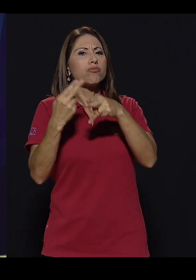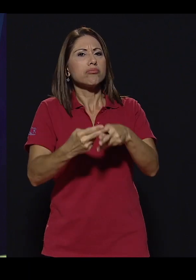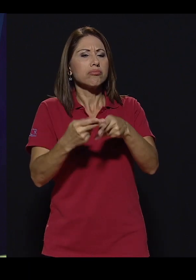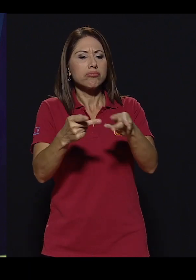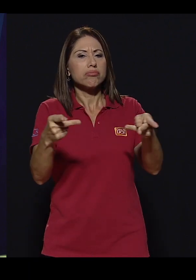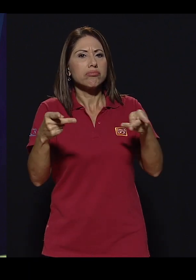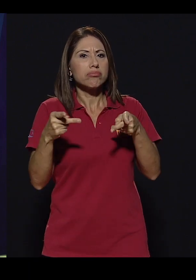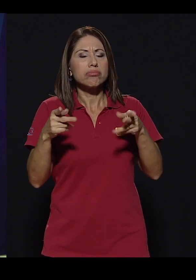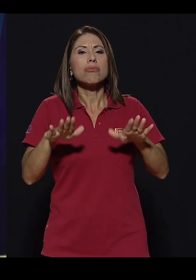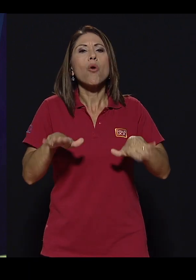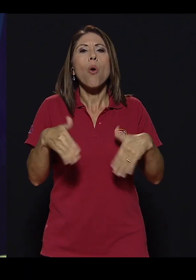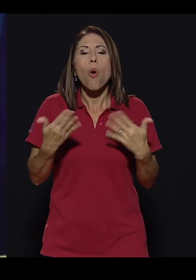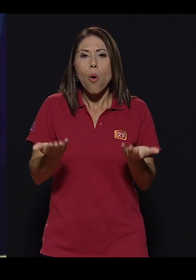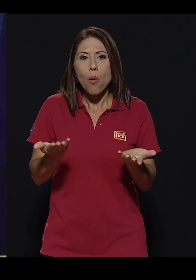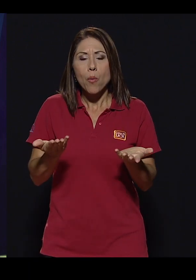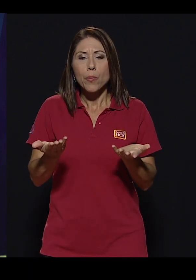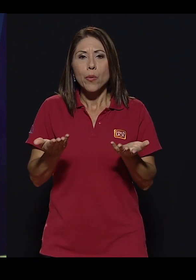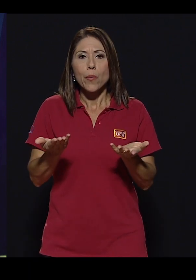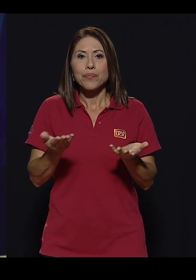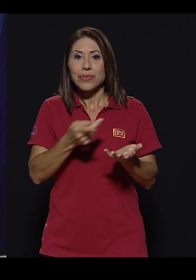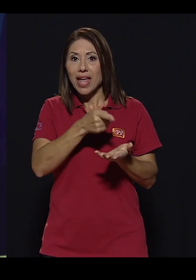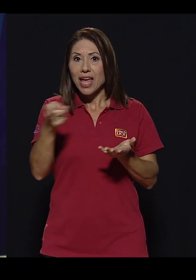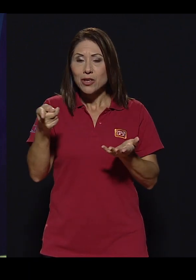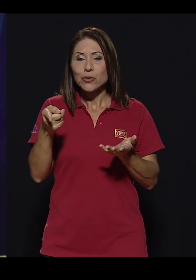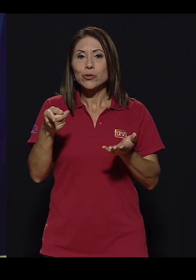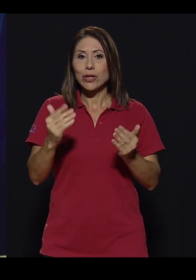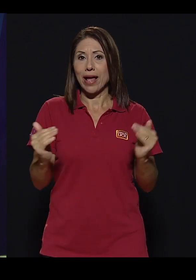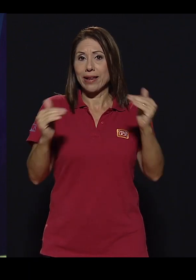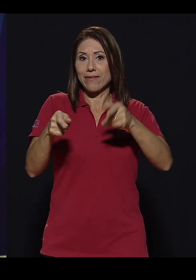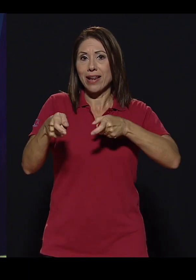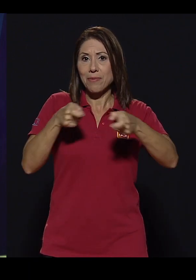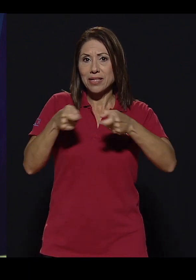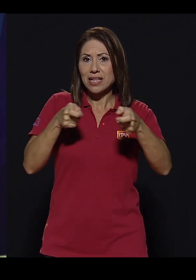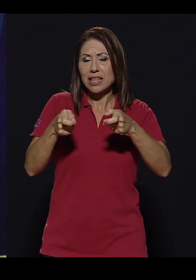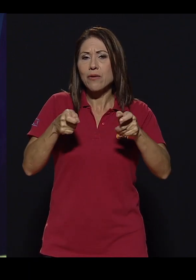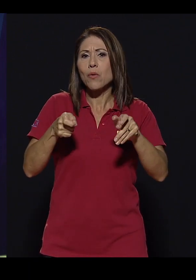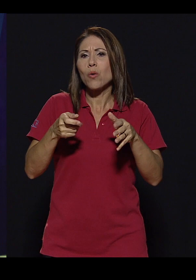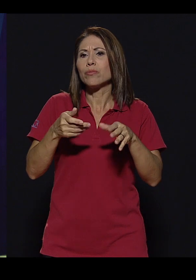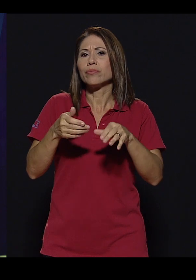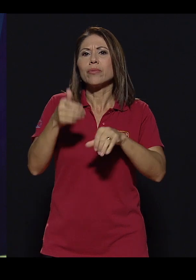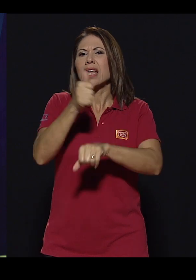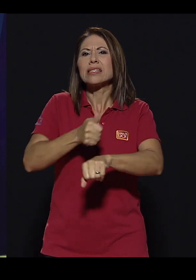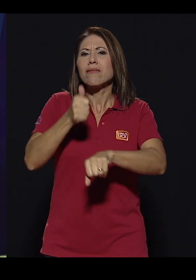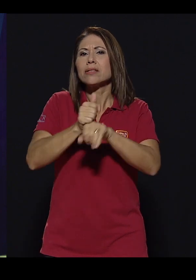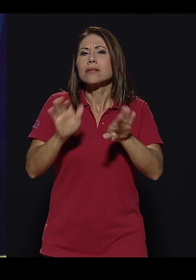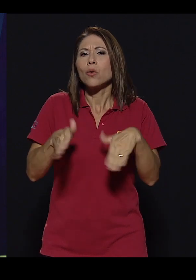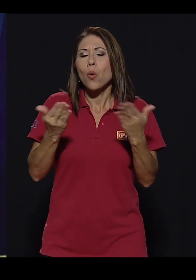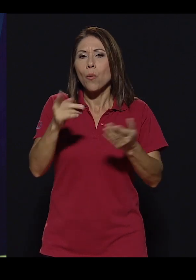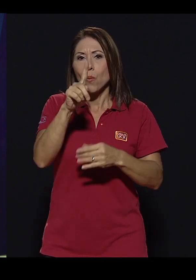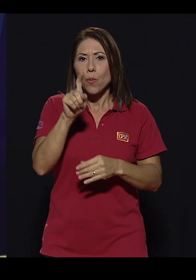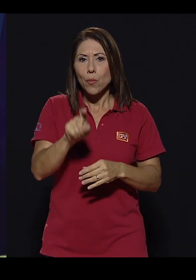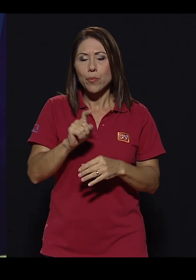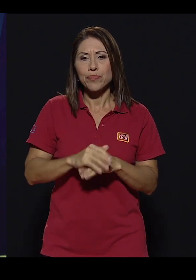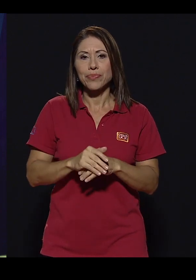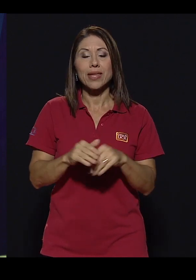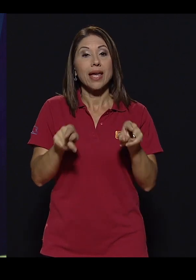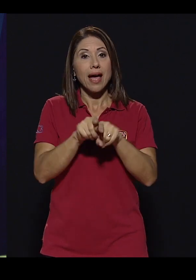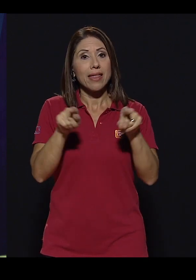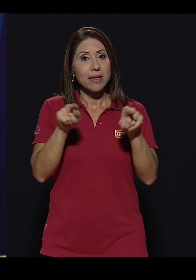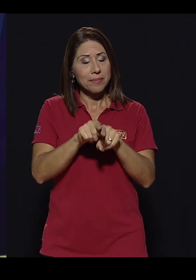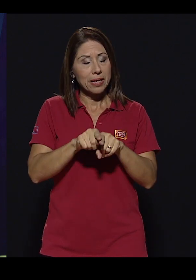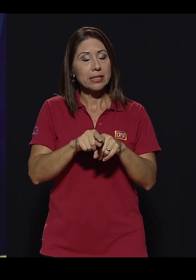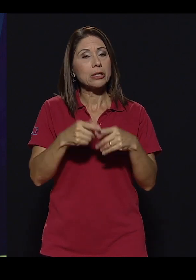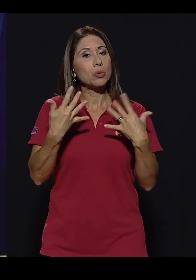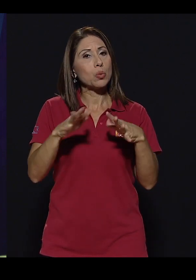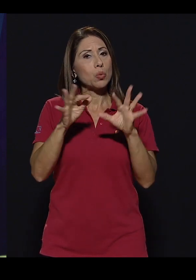como están en el sistema administrativamente definido verdad este y además por supuesto